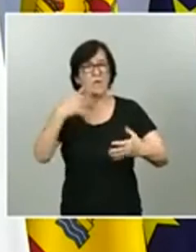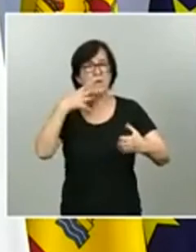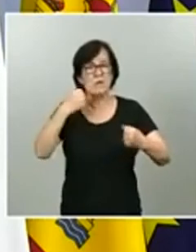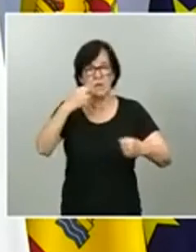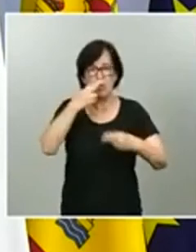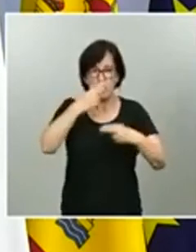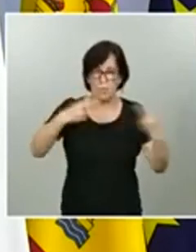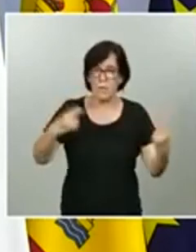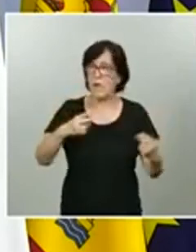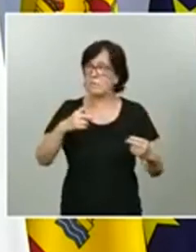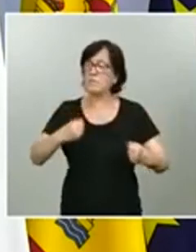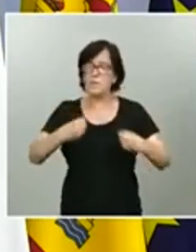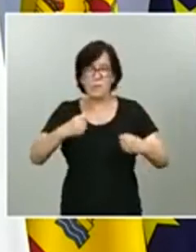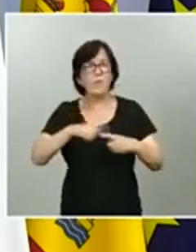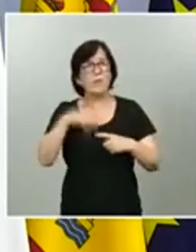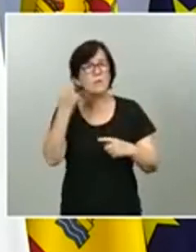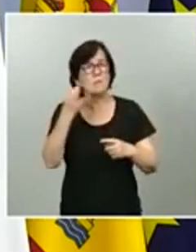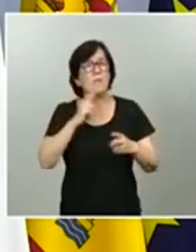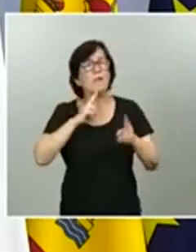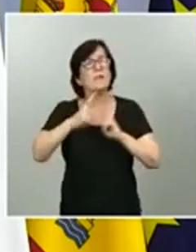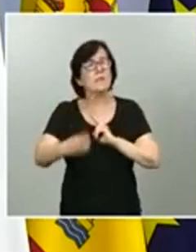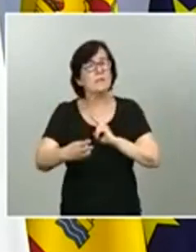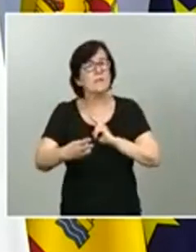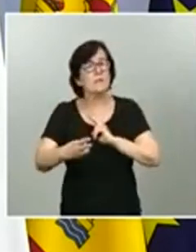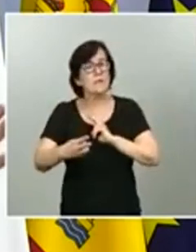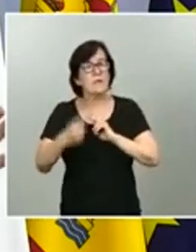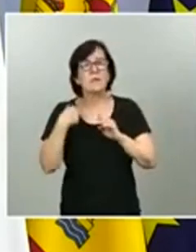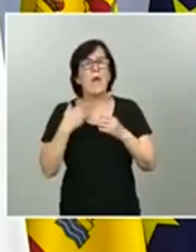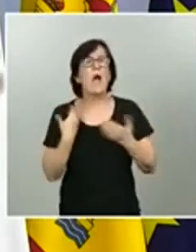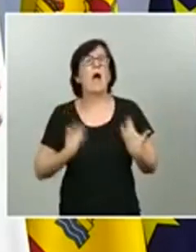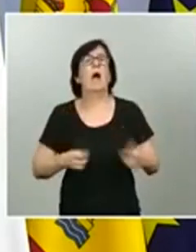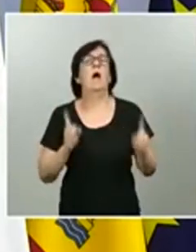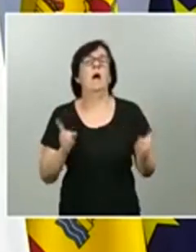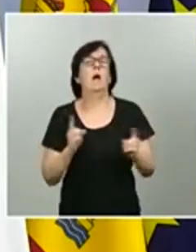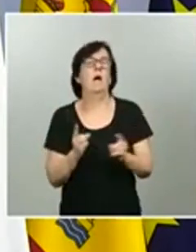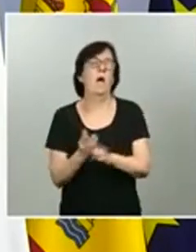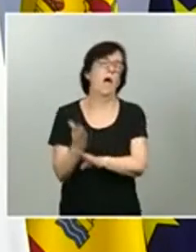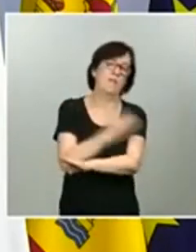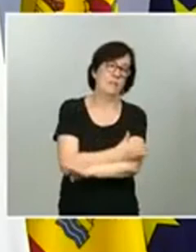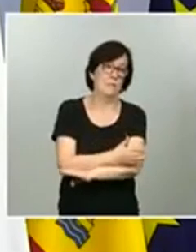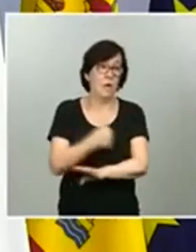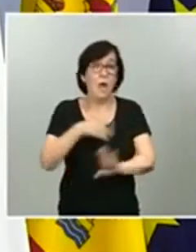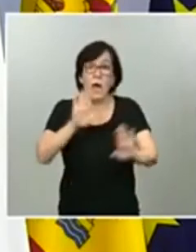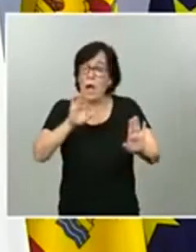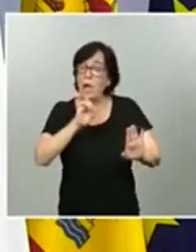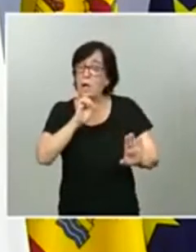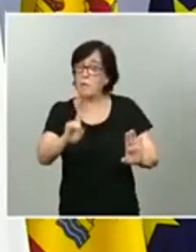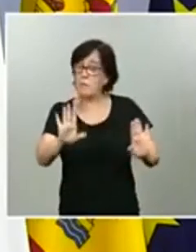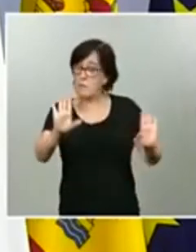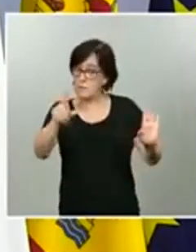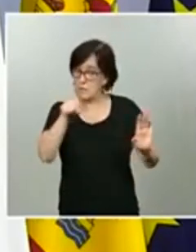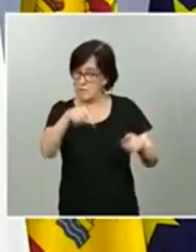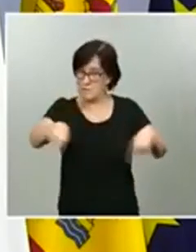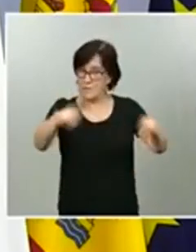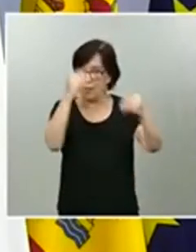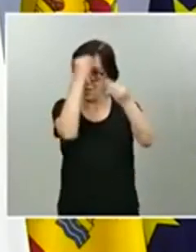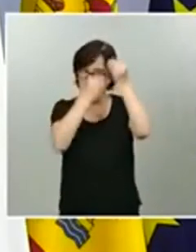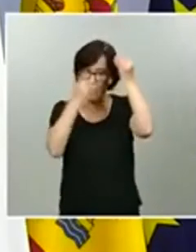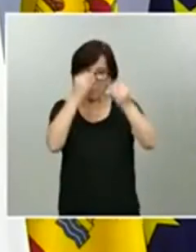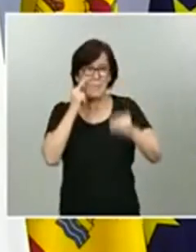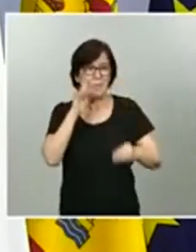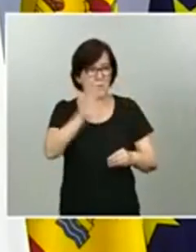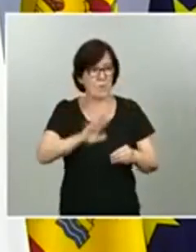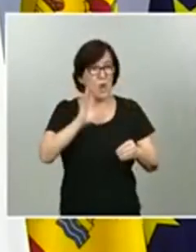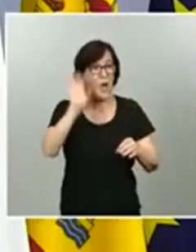tanto, tenemos una respuesta anticipada. Por cierto, lo dejo como una reflexión. Parece que las comunidades